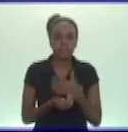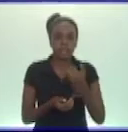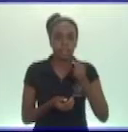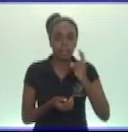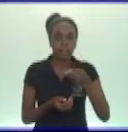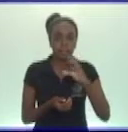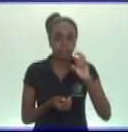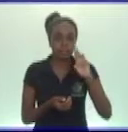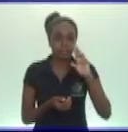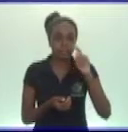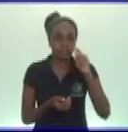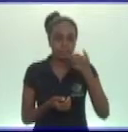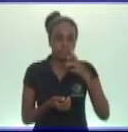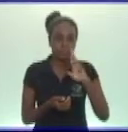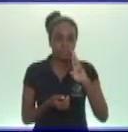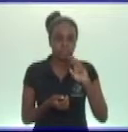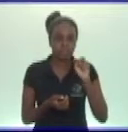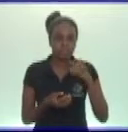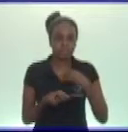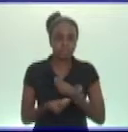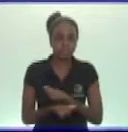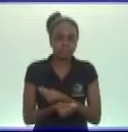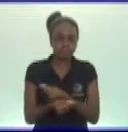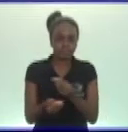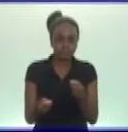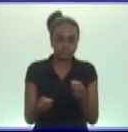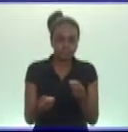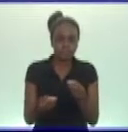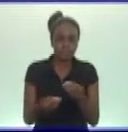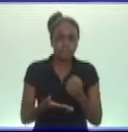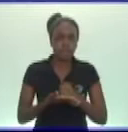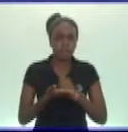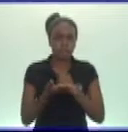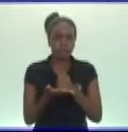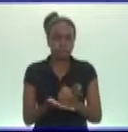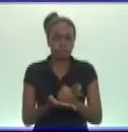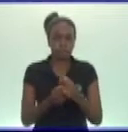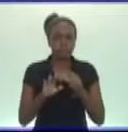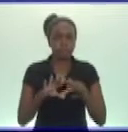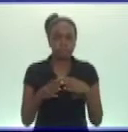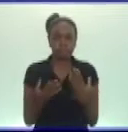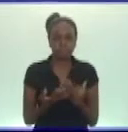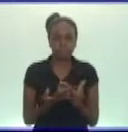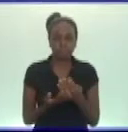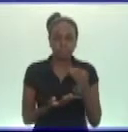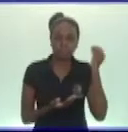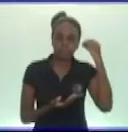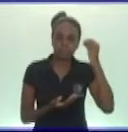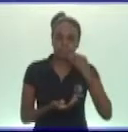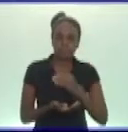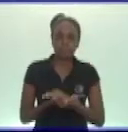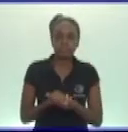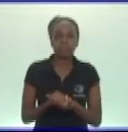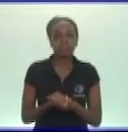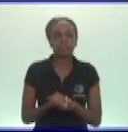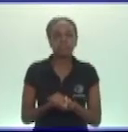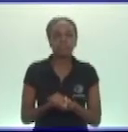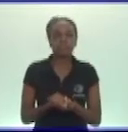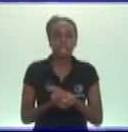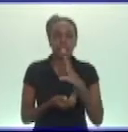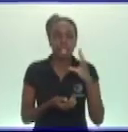aportar? Aportar implica dar, contribuir, poder ayudar. Si aportas, vales, es